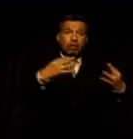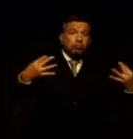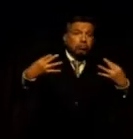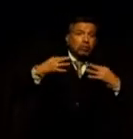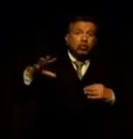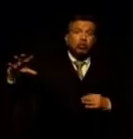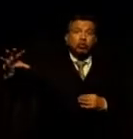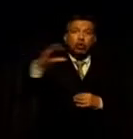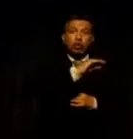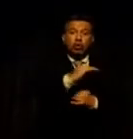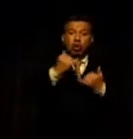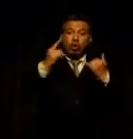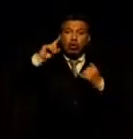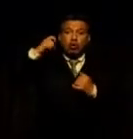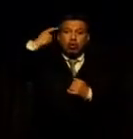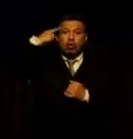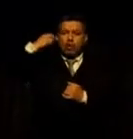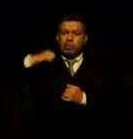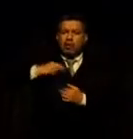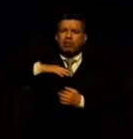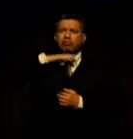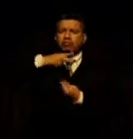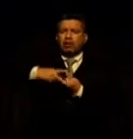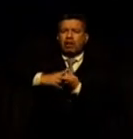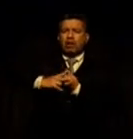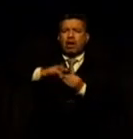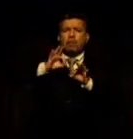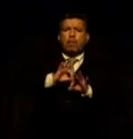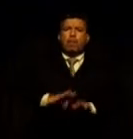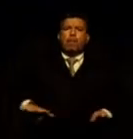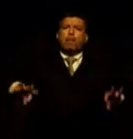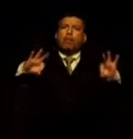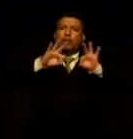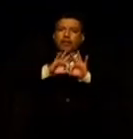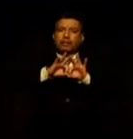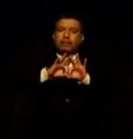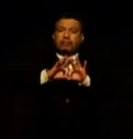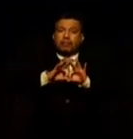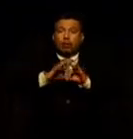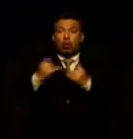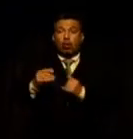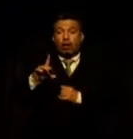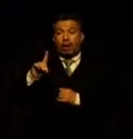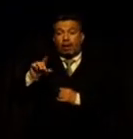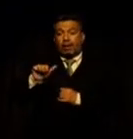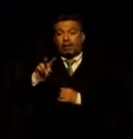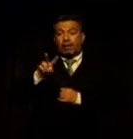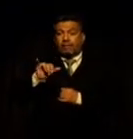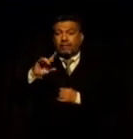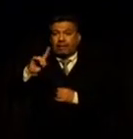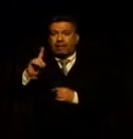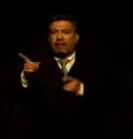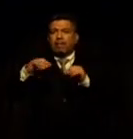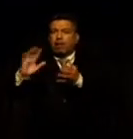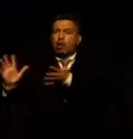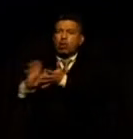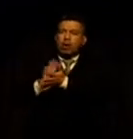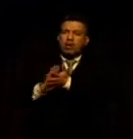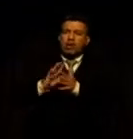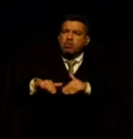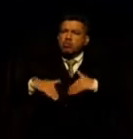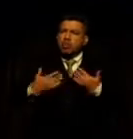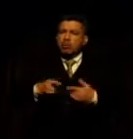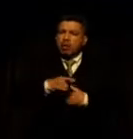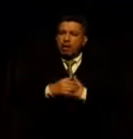que hoy el gobierno tiene unas herramientas importantes y que david hoy también nos va a contar cómo